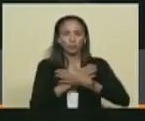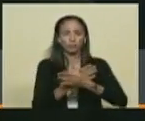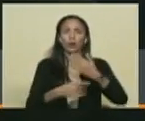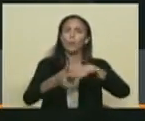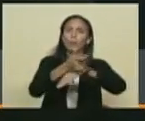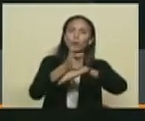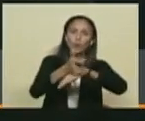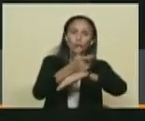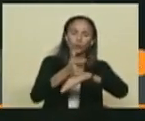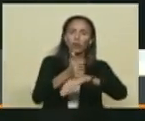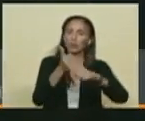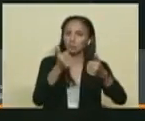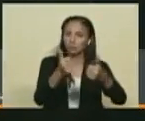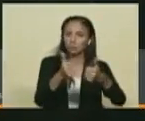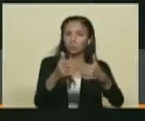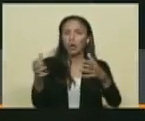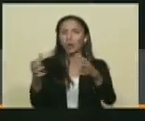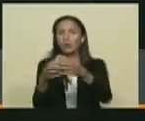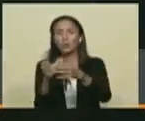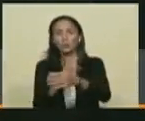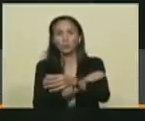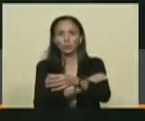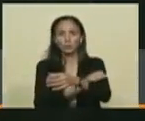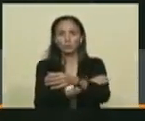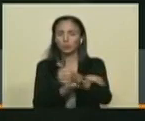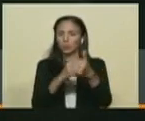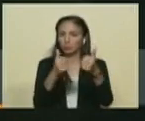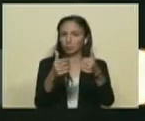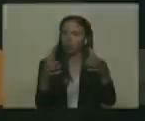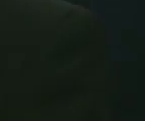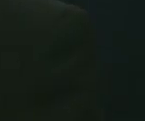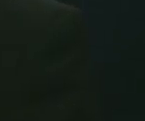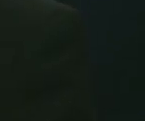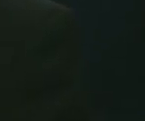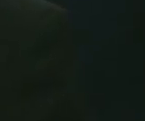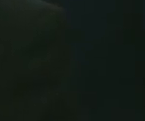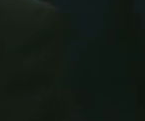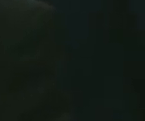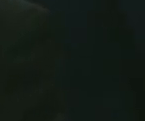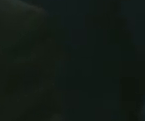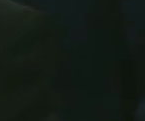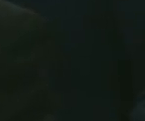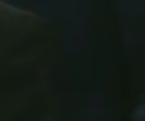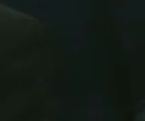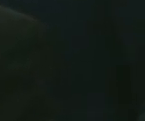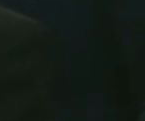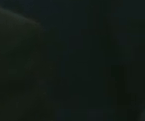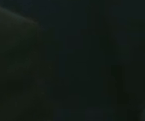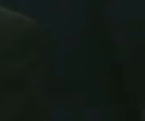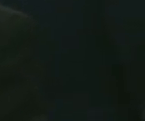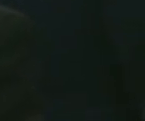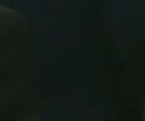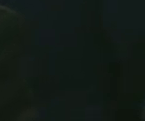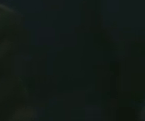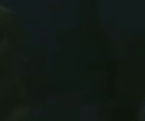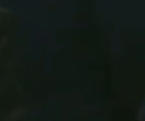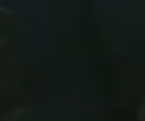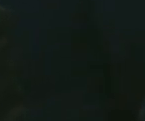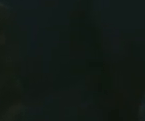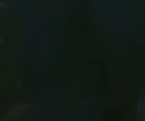gobierno de Venezuela y de la delegación de la oposición para